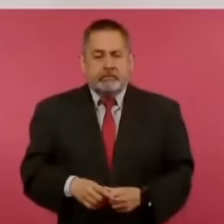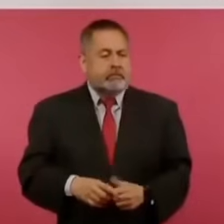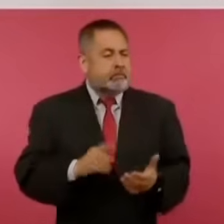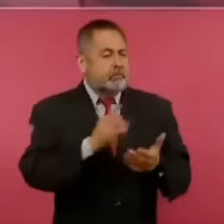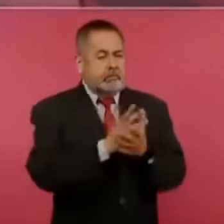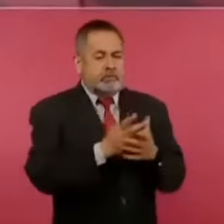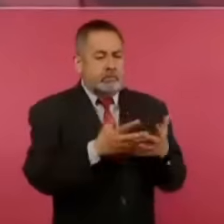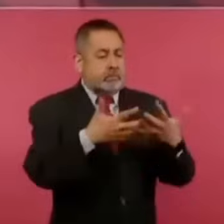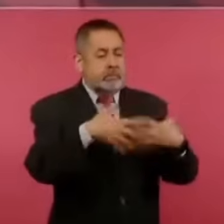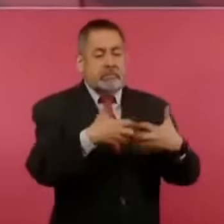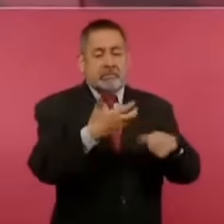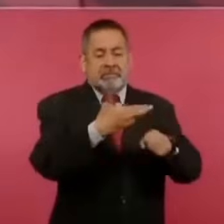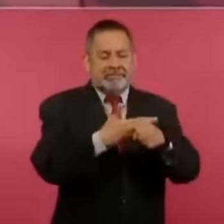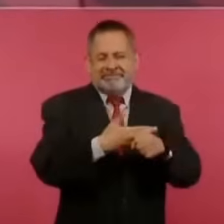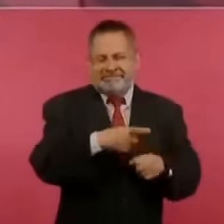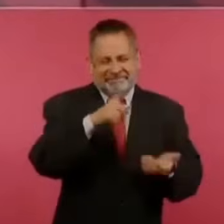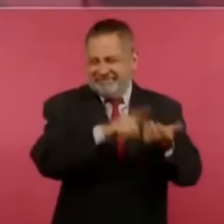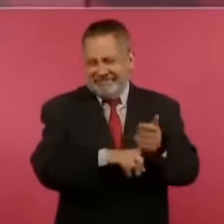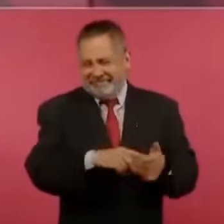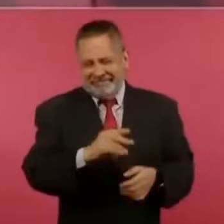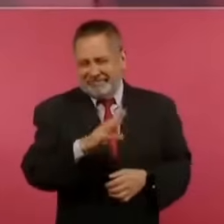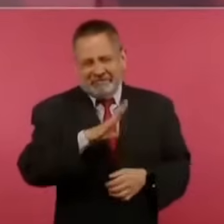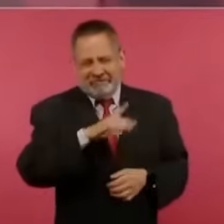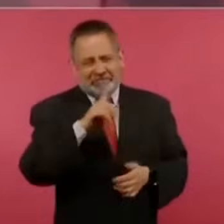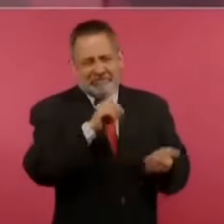empresarios que en sentido estricto no lo son,